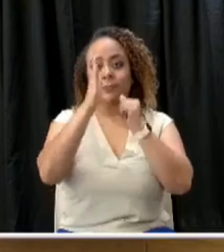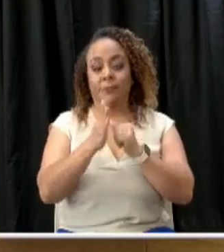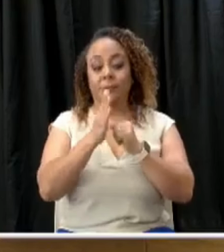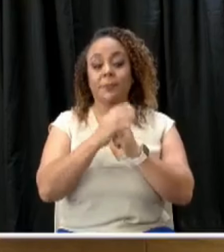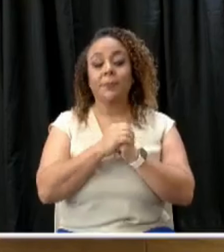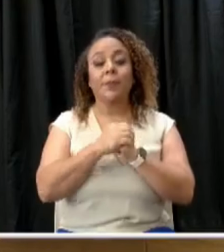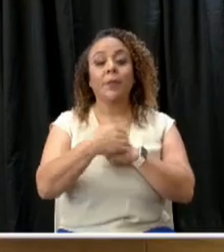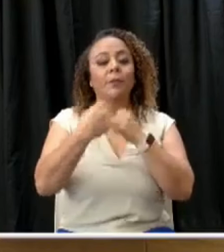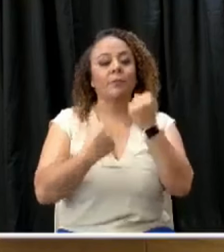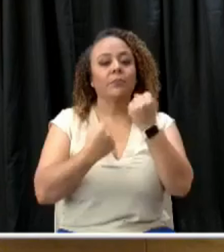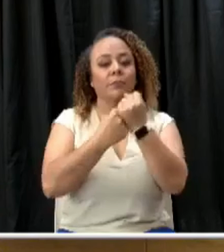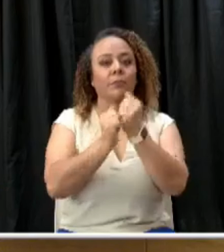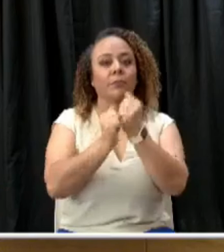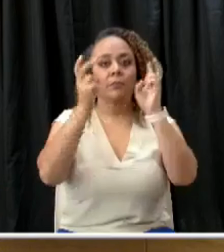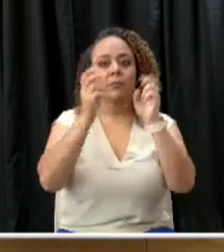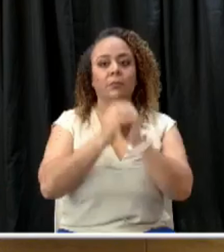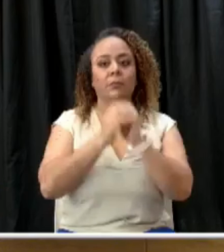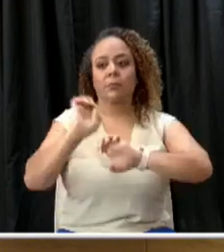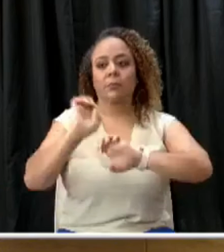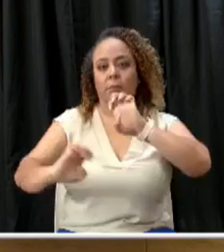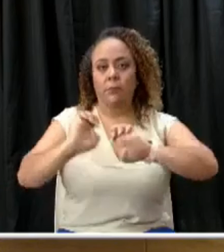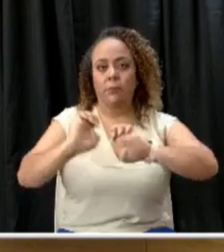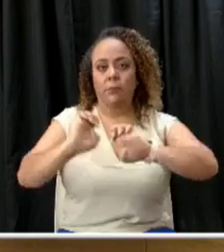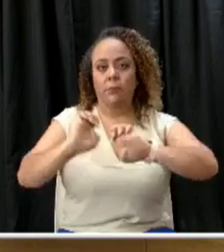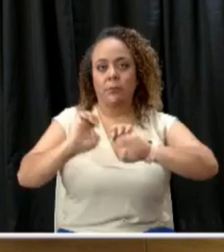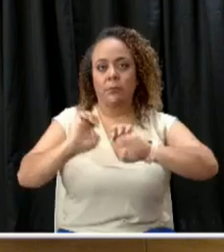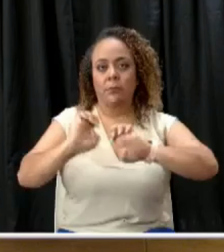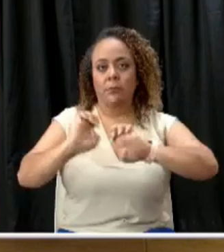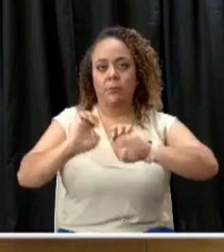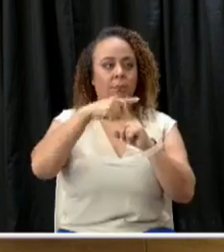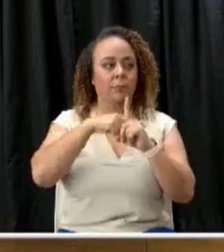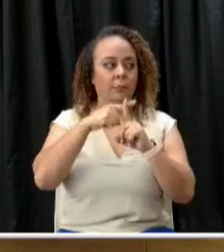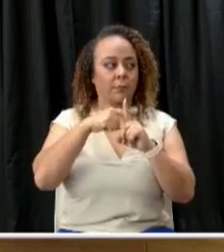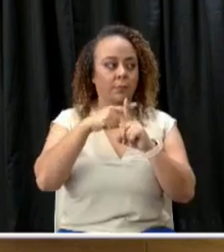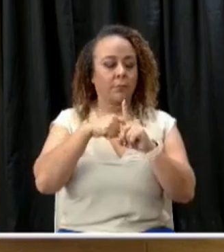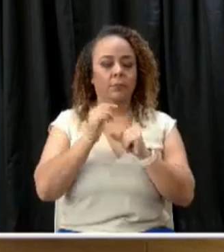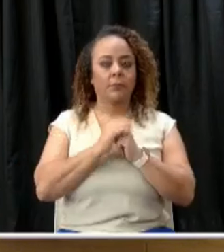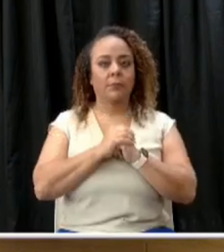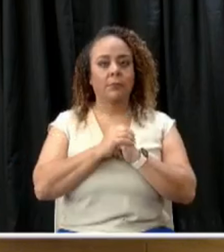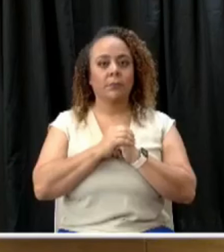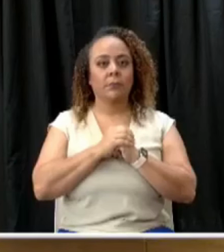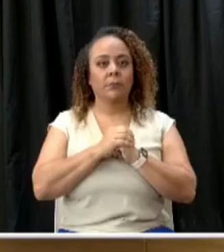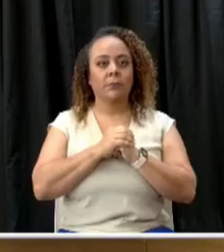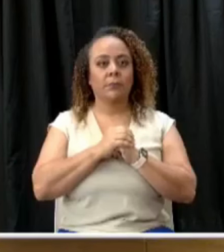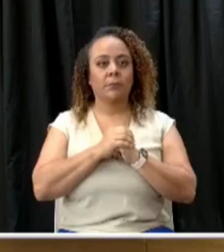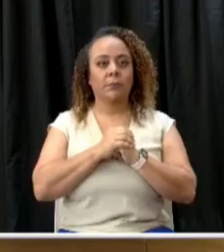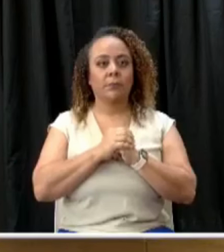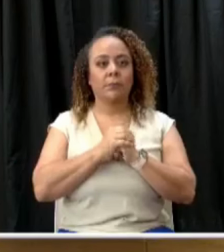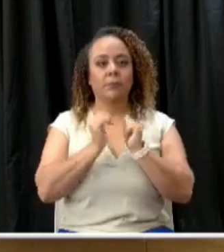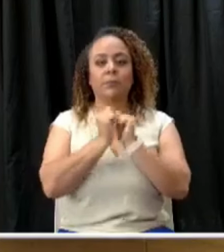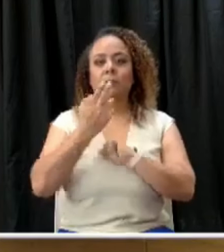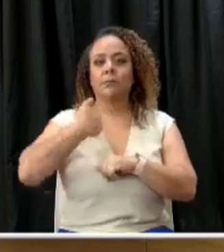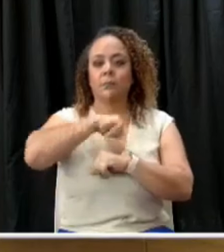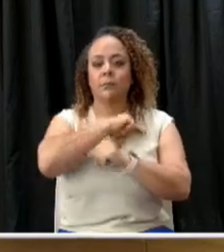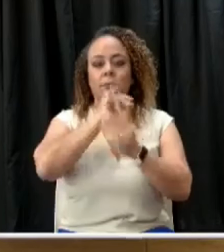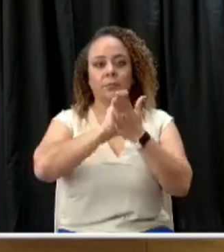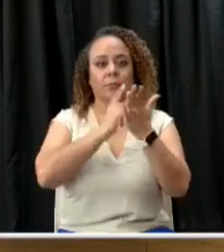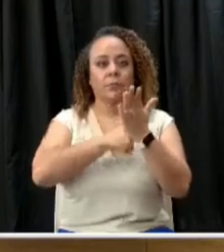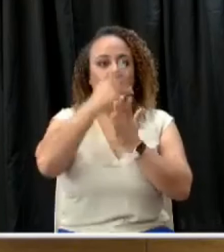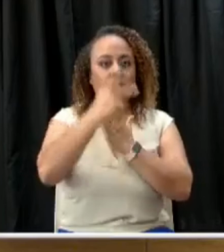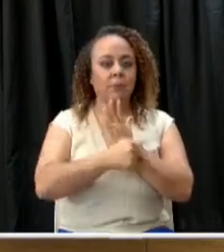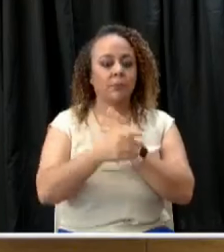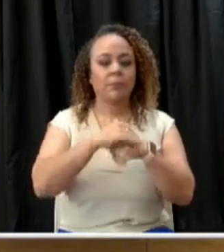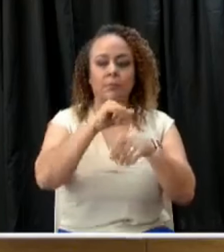apoyado con el tema de las mediciones de temperatura. Ha estado con nosotros en este programa